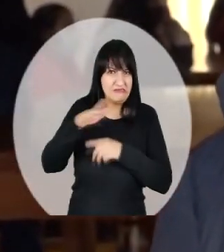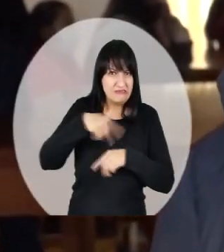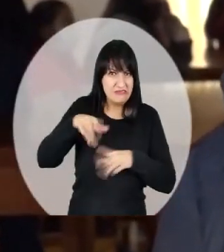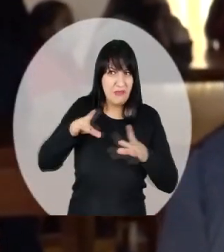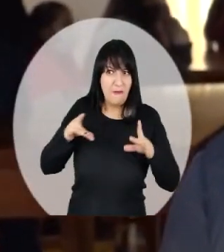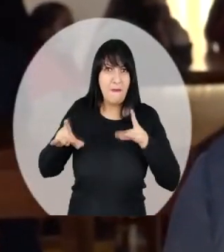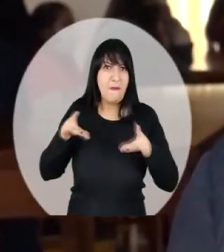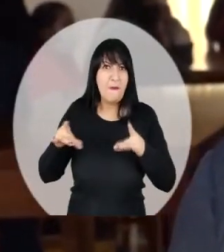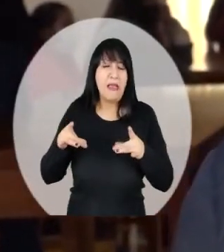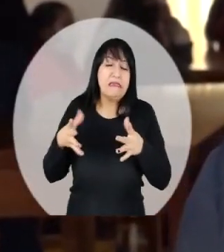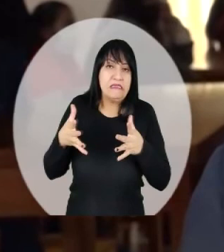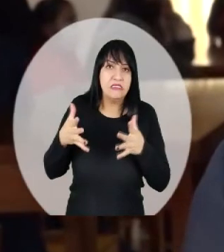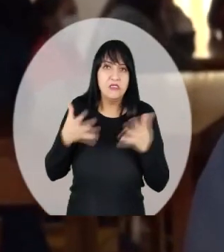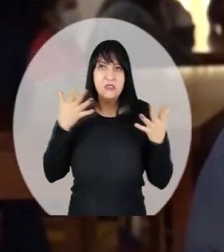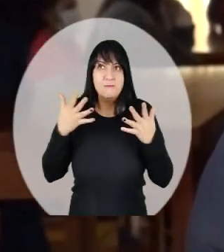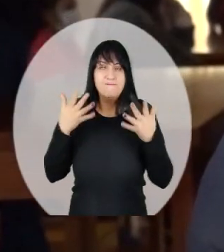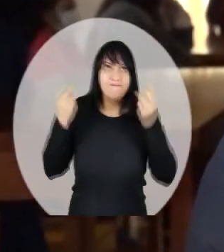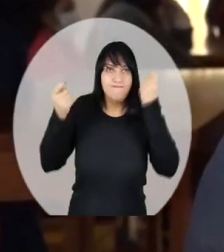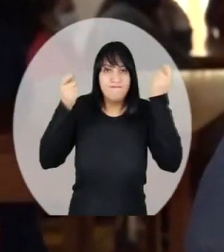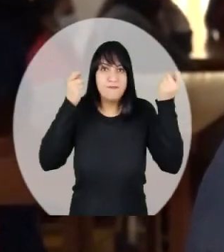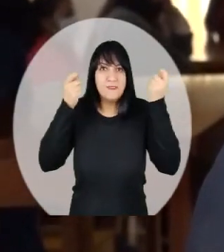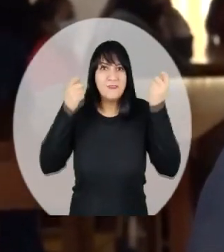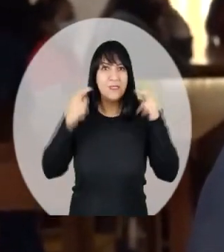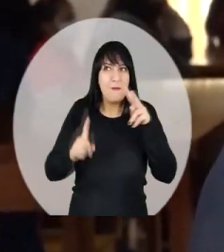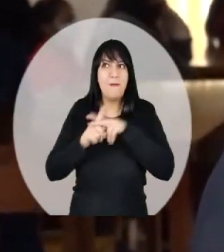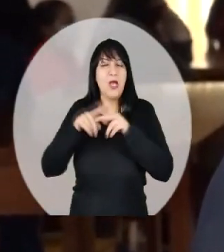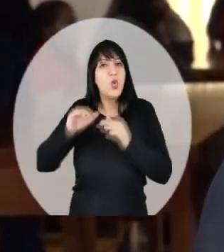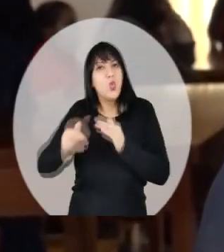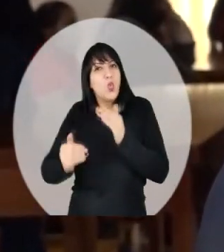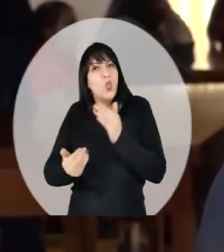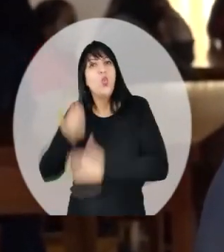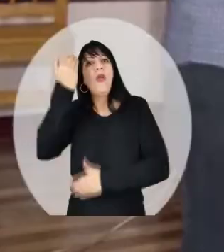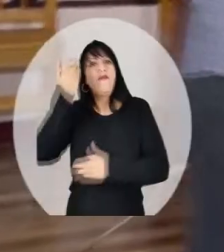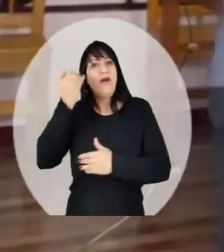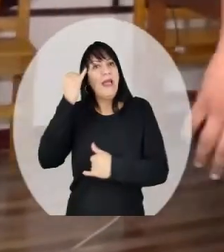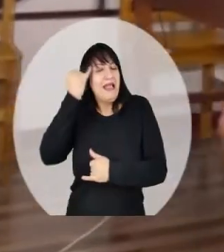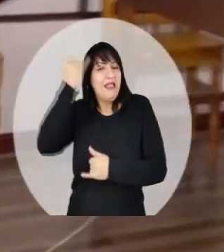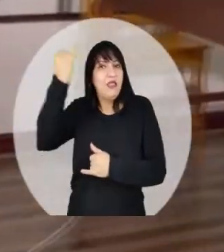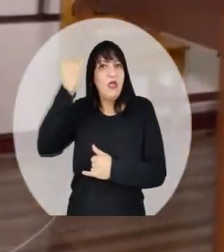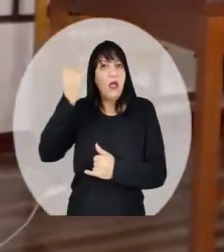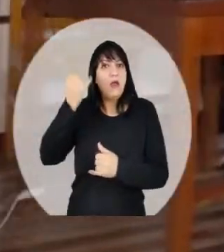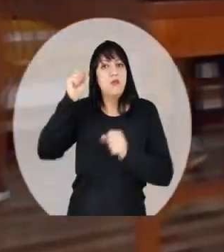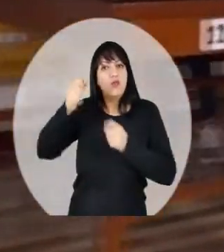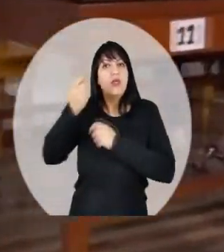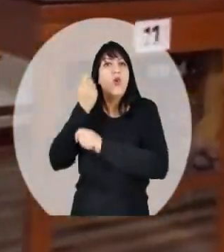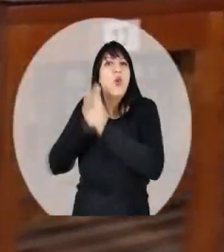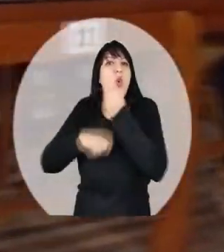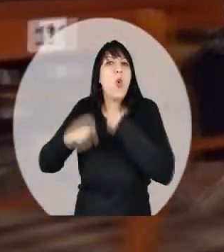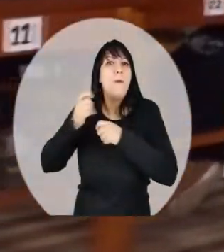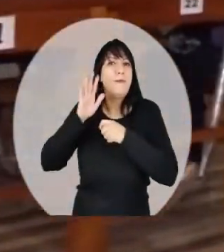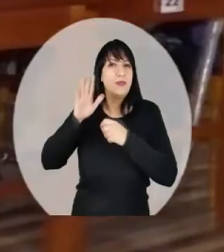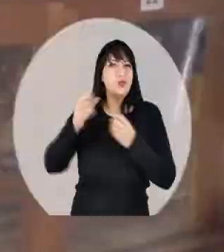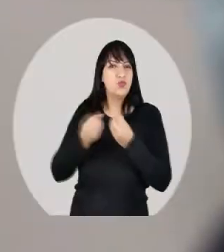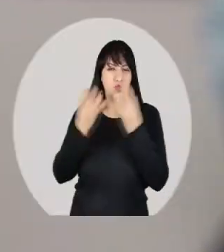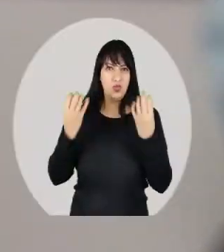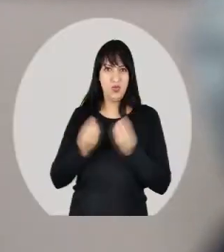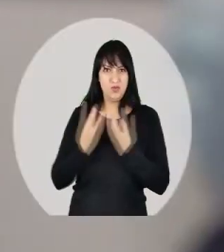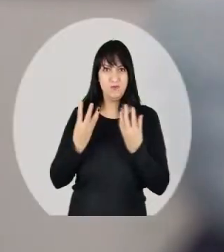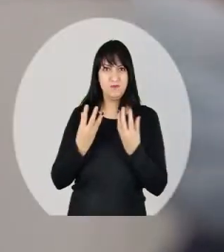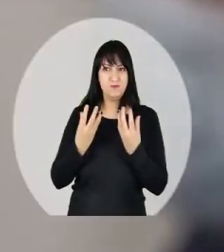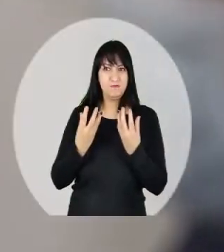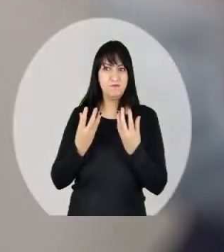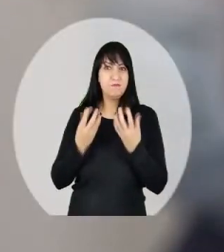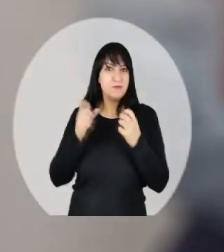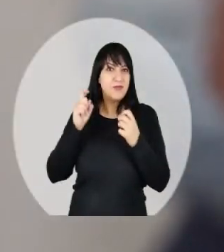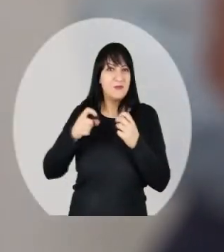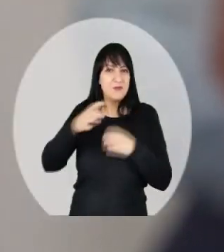coyuntural debido a la pandemia se deben buscar nuevas posibilidades o nuevas alternativas para poder